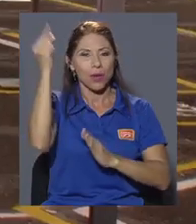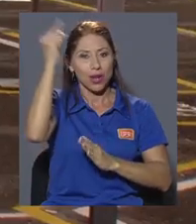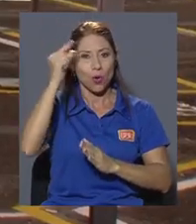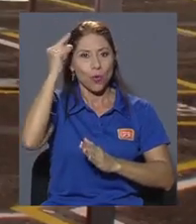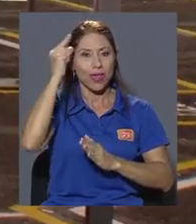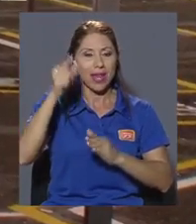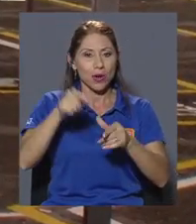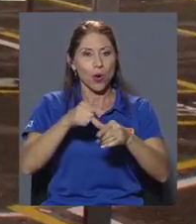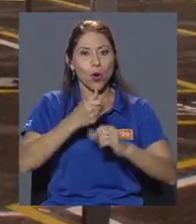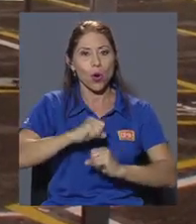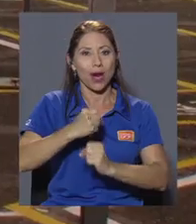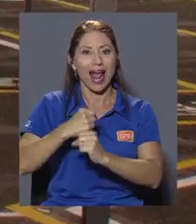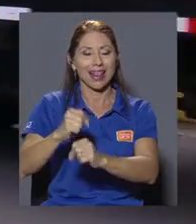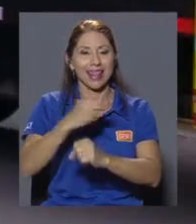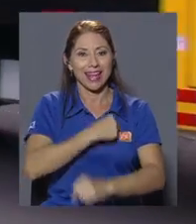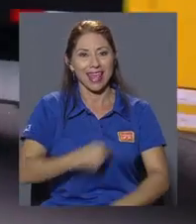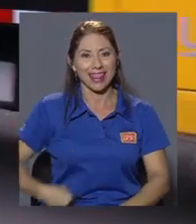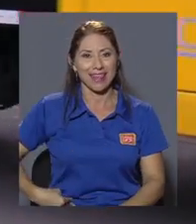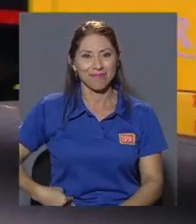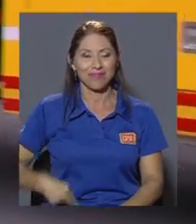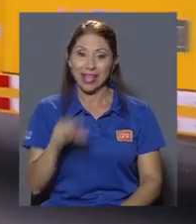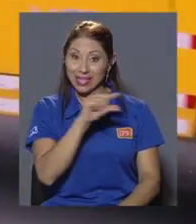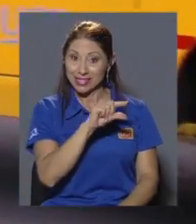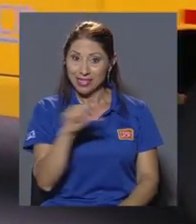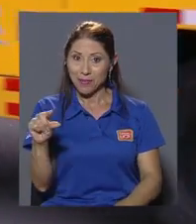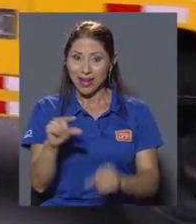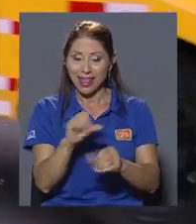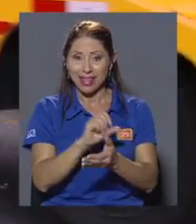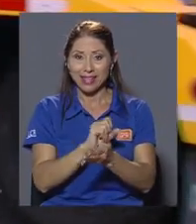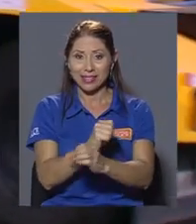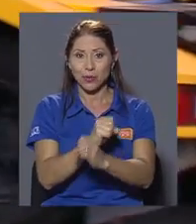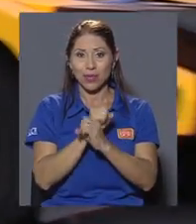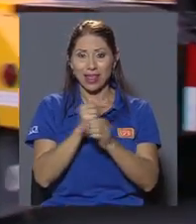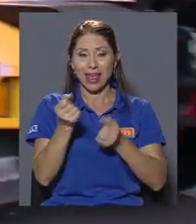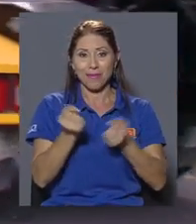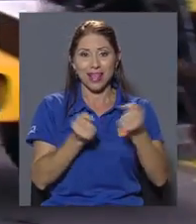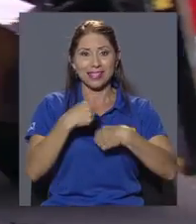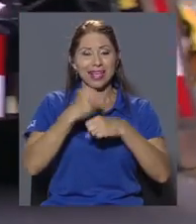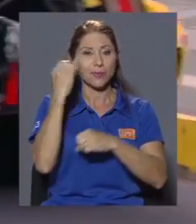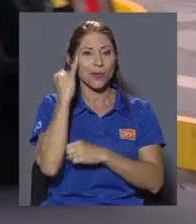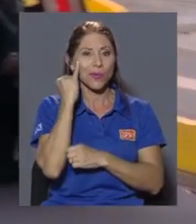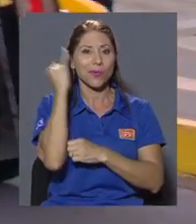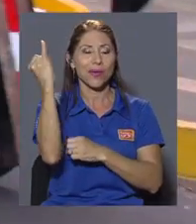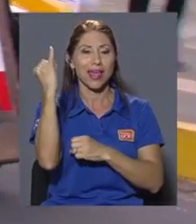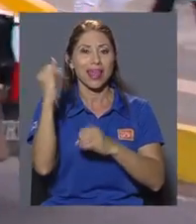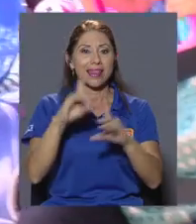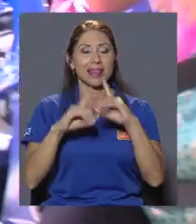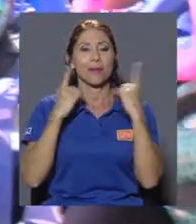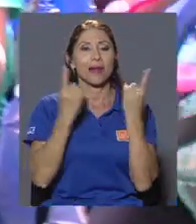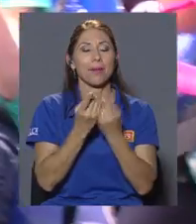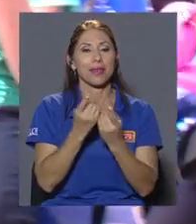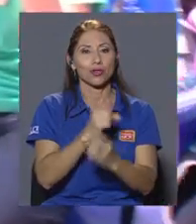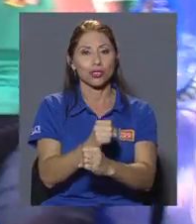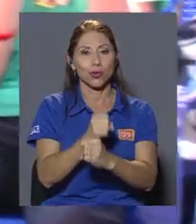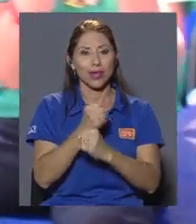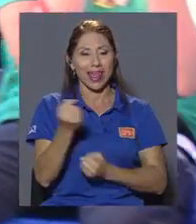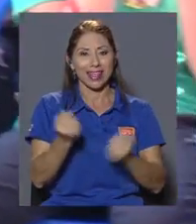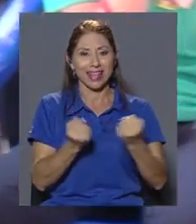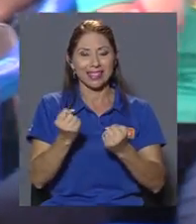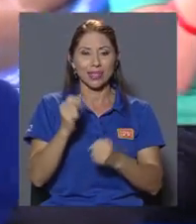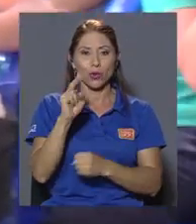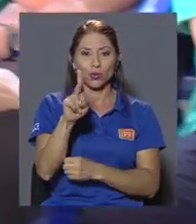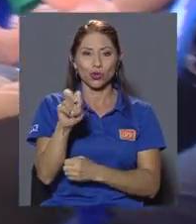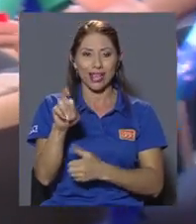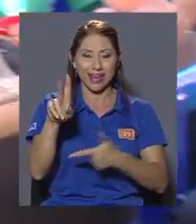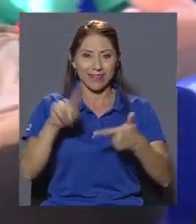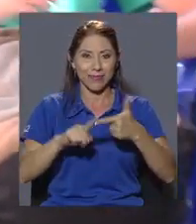gobierno local de Heredia. La Semana de la Seguridad Vial se realiza por iniciativa de la Sección de Seguridad y Tránsito de la UCR,